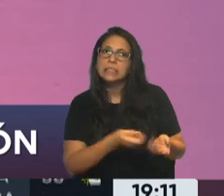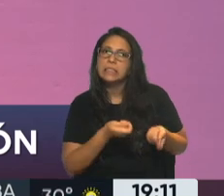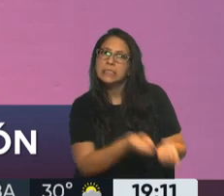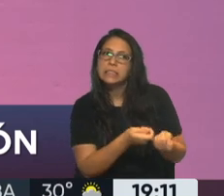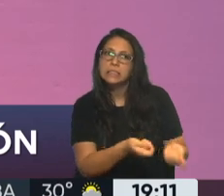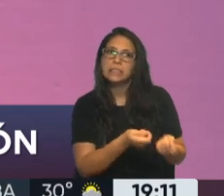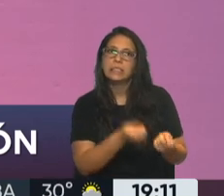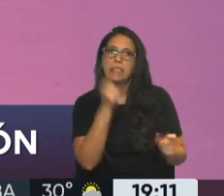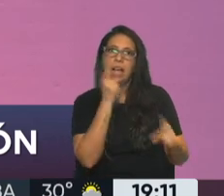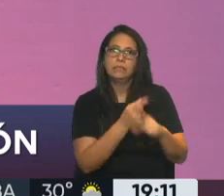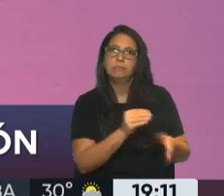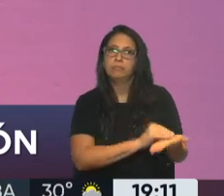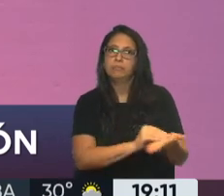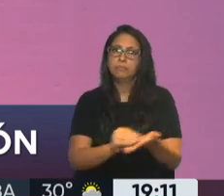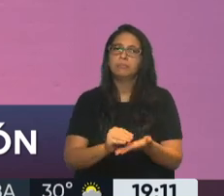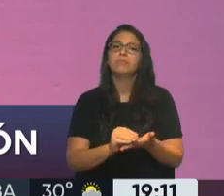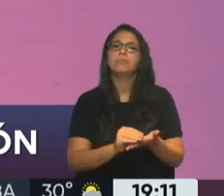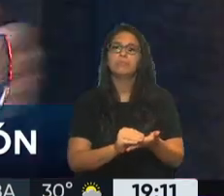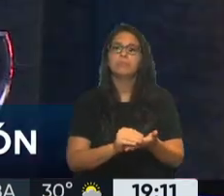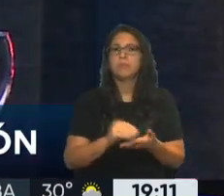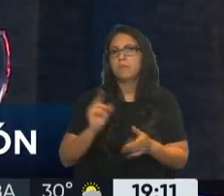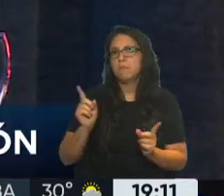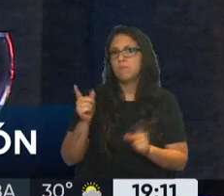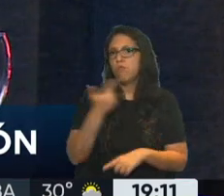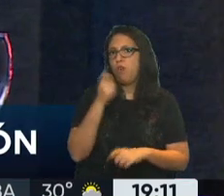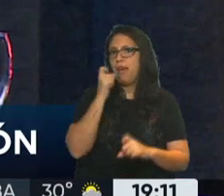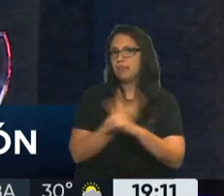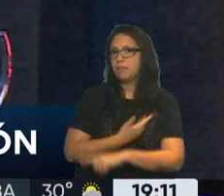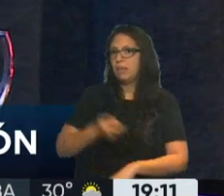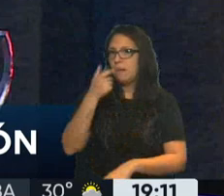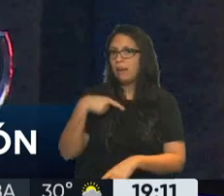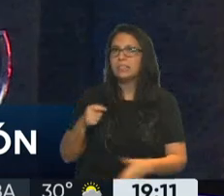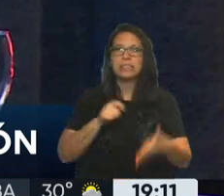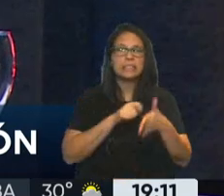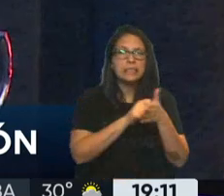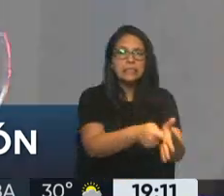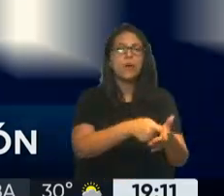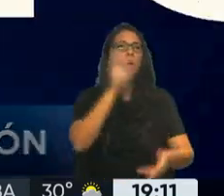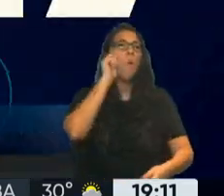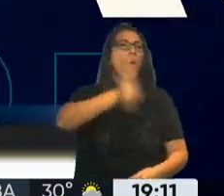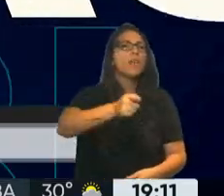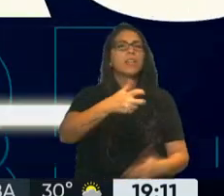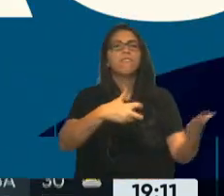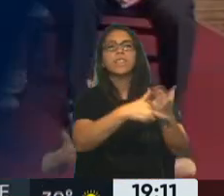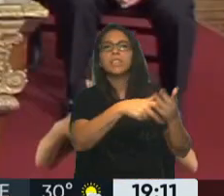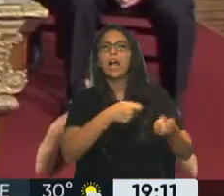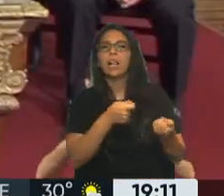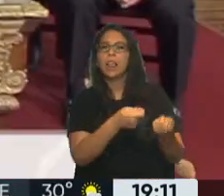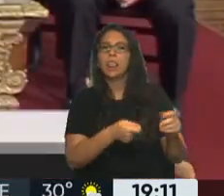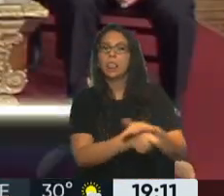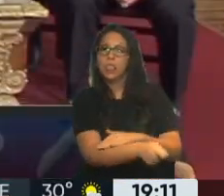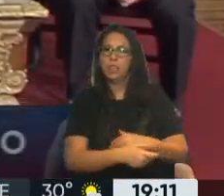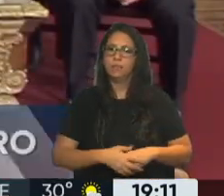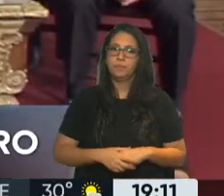aad al gobierno de Mauricio macri y del propio expresidente a jueces y Fiscales